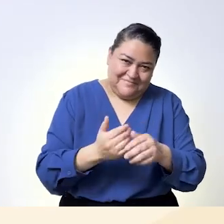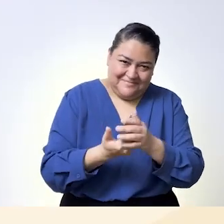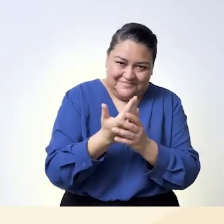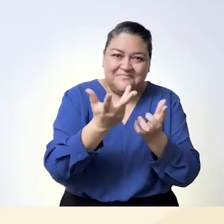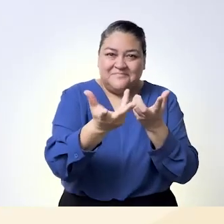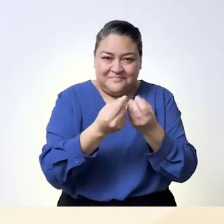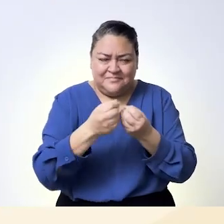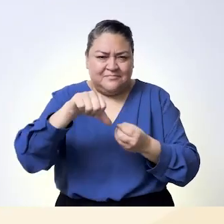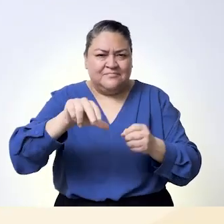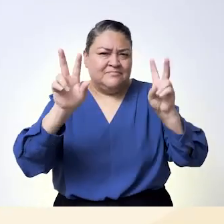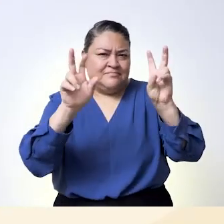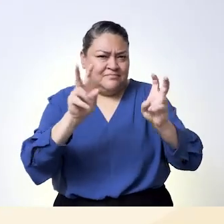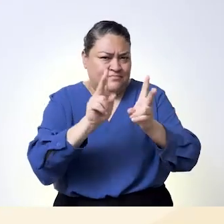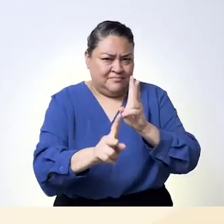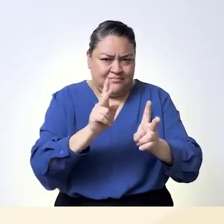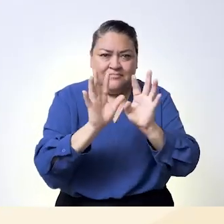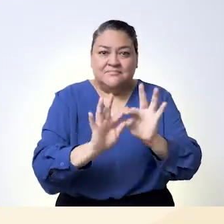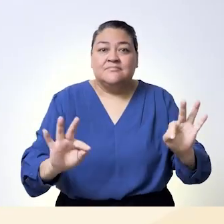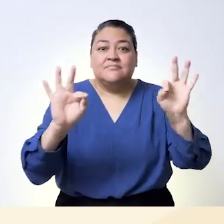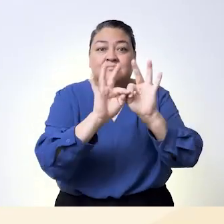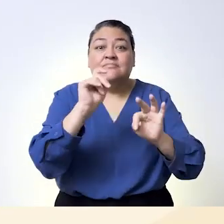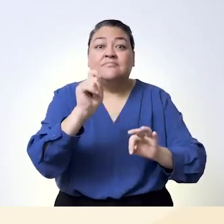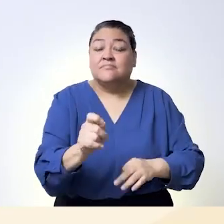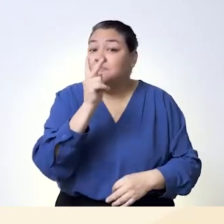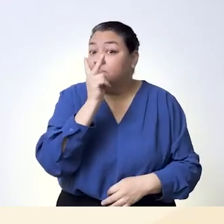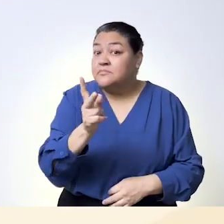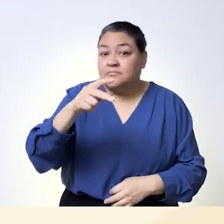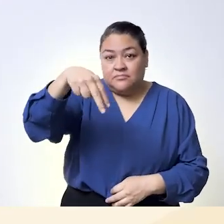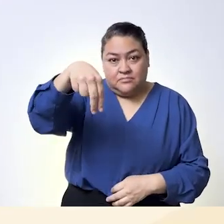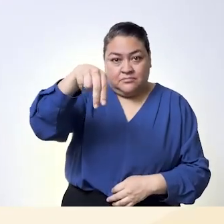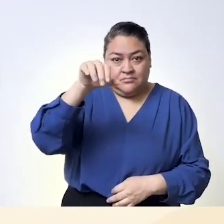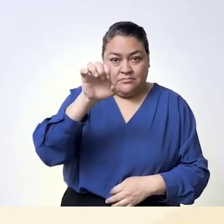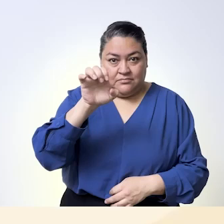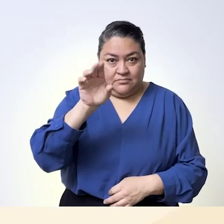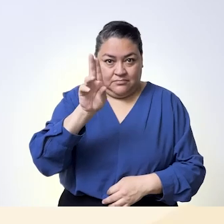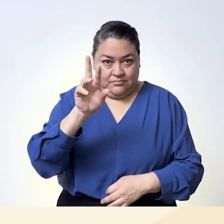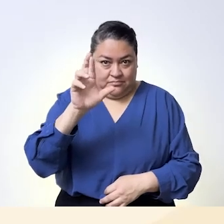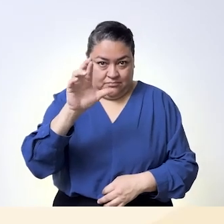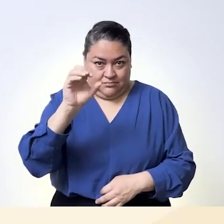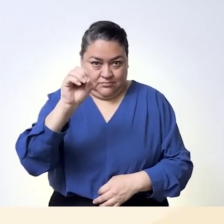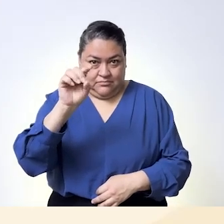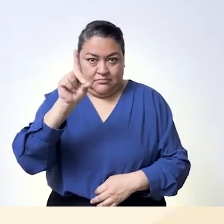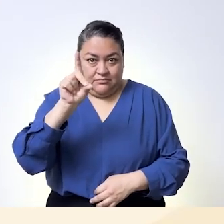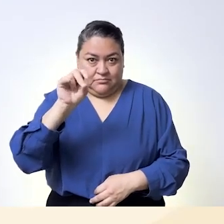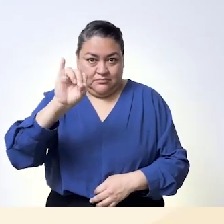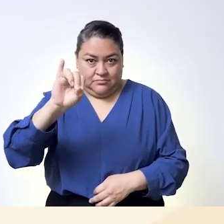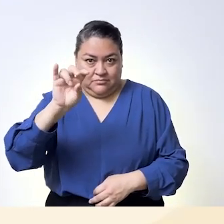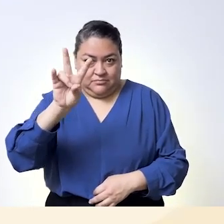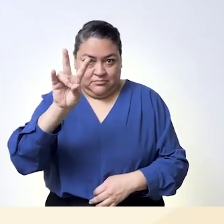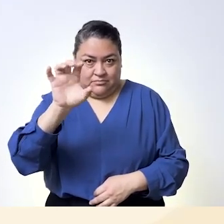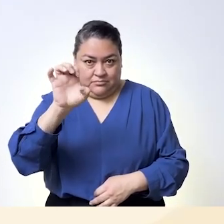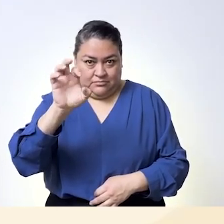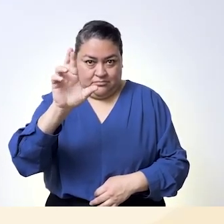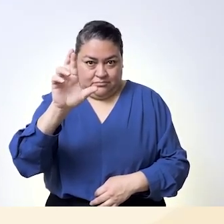mañana para poder hablar de un tema sumamente importante, que es neurodivergencias. En México, este enfoque casi no es utilizado en